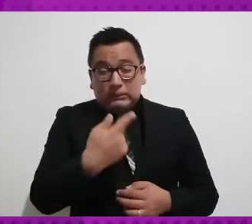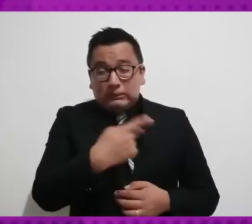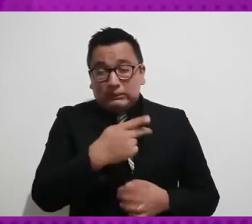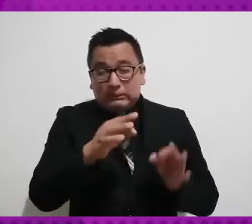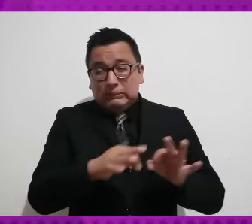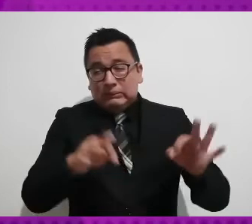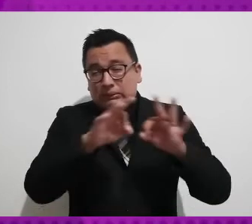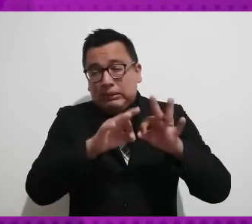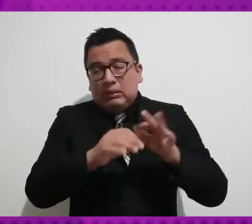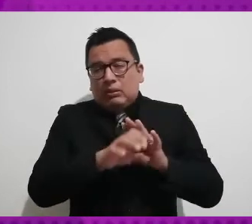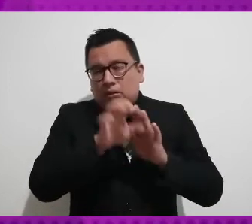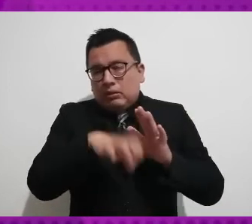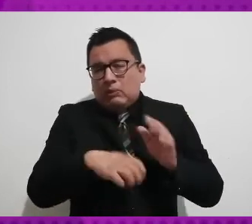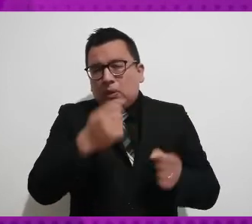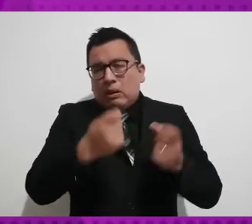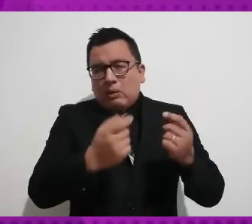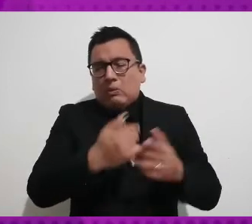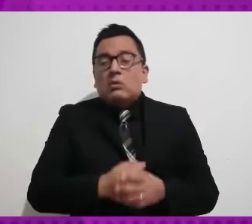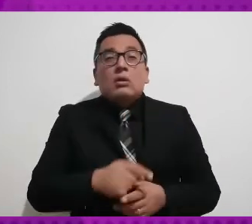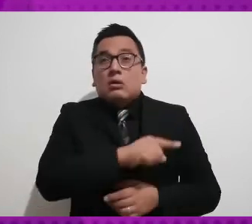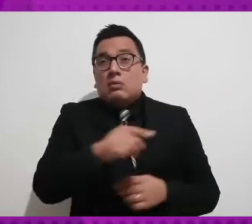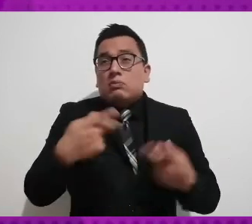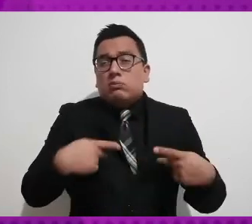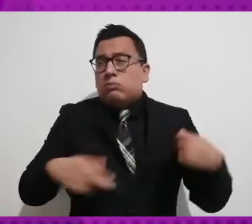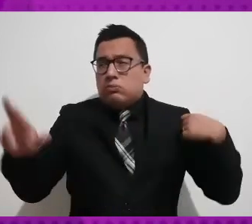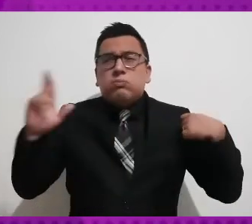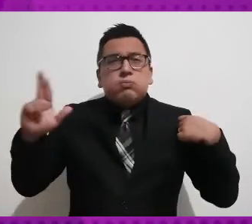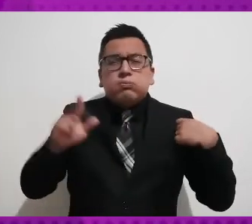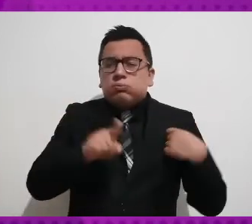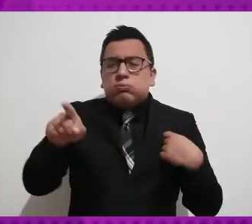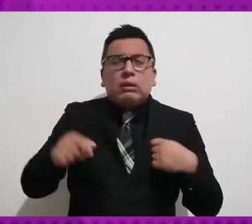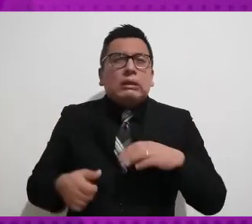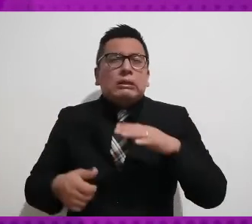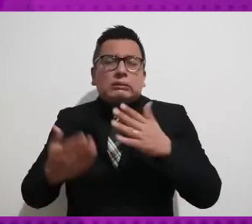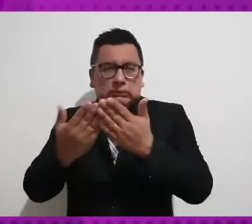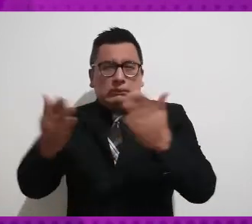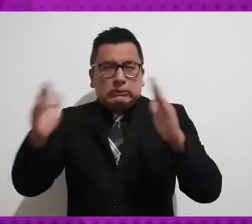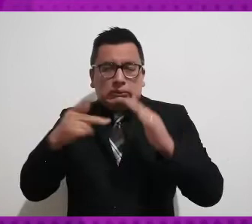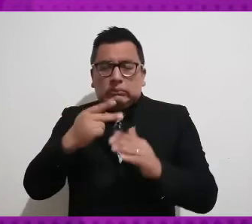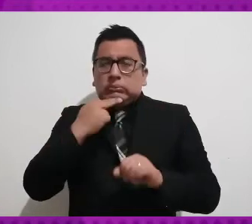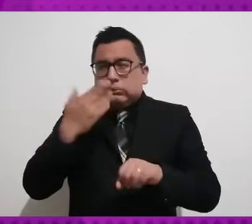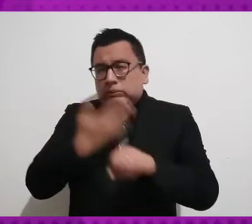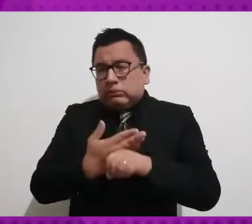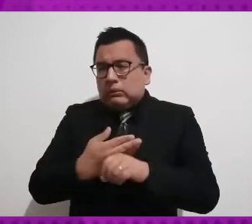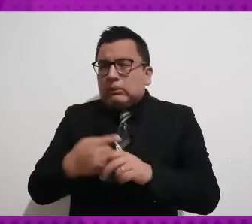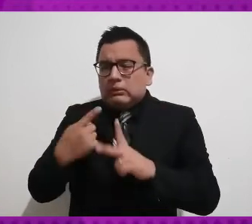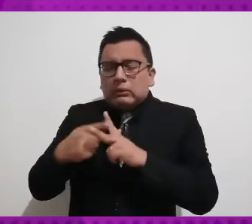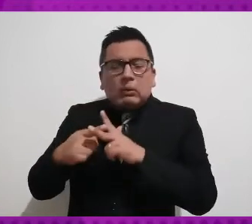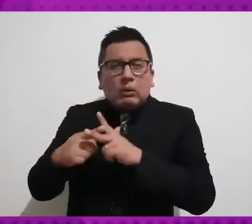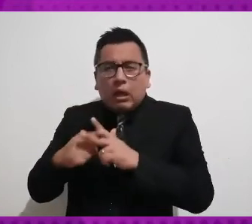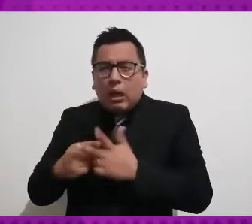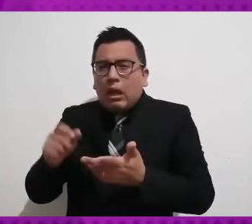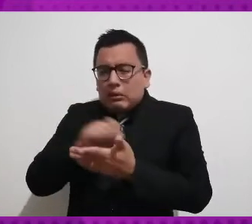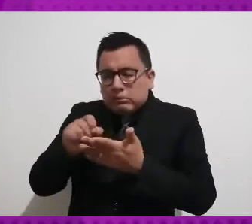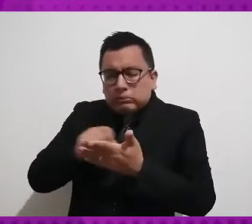desde quienes van a las casillas y se hacen cargo de recibir a sus vecinos, contar los votos, llenar las actas